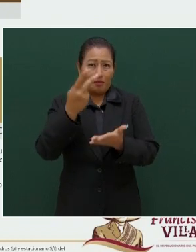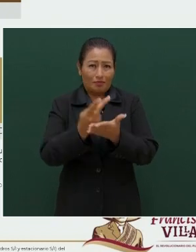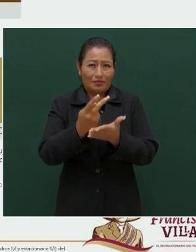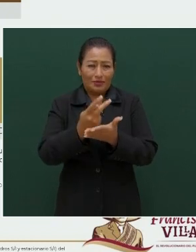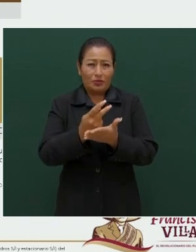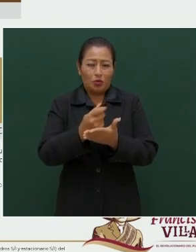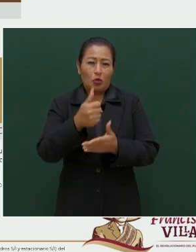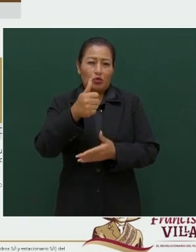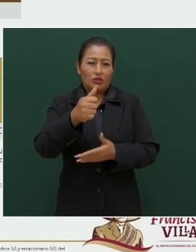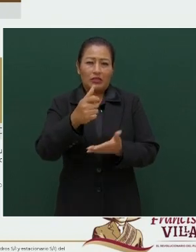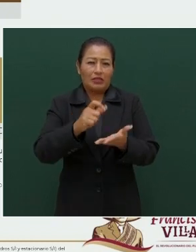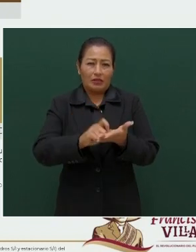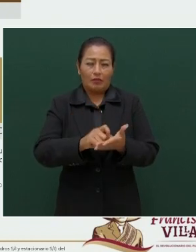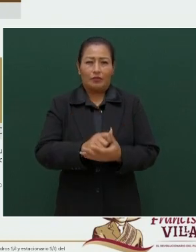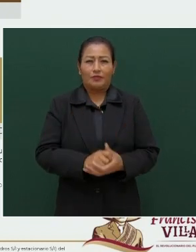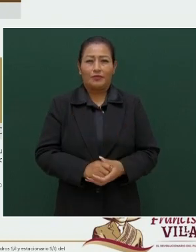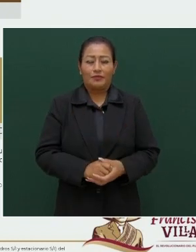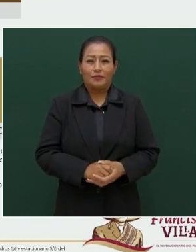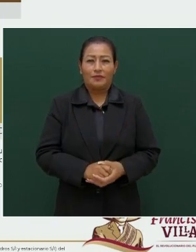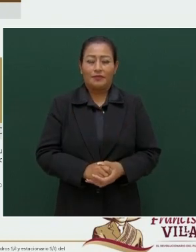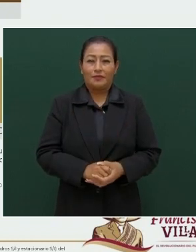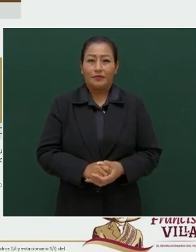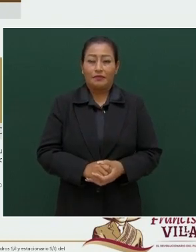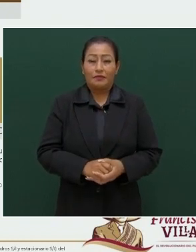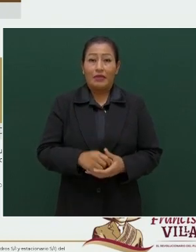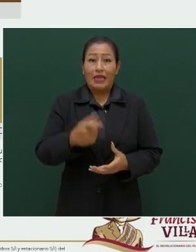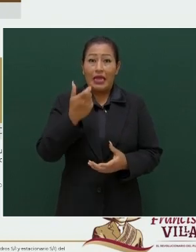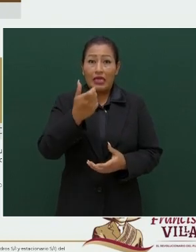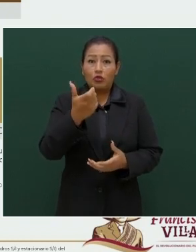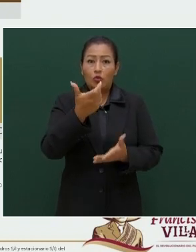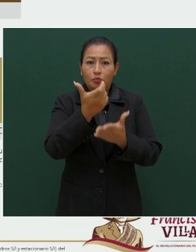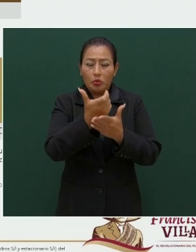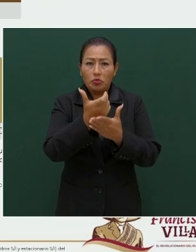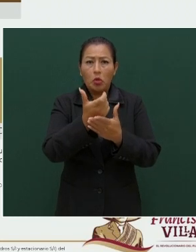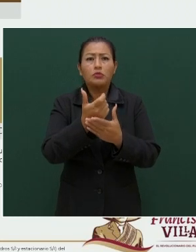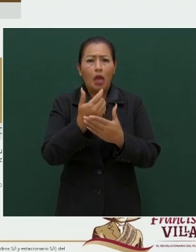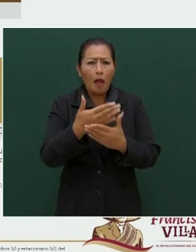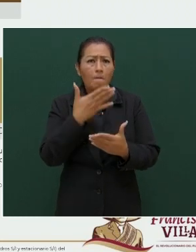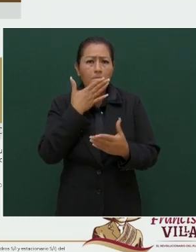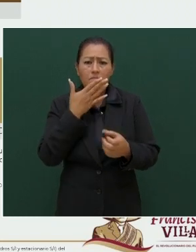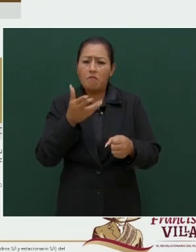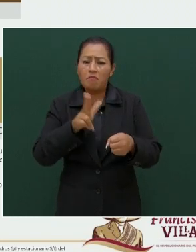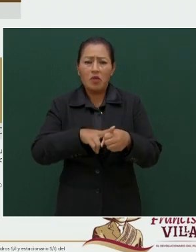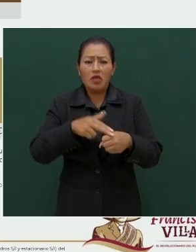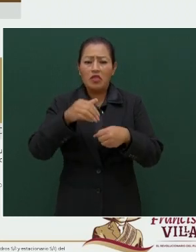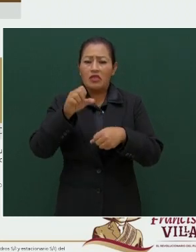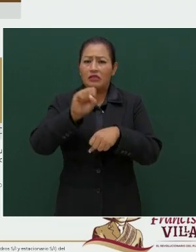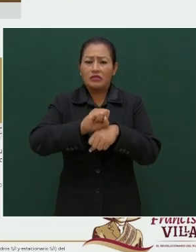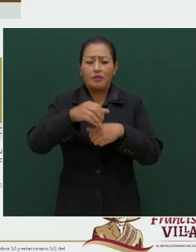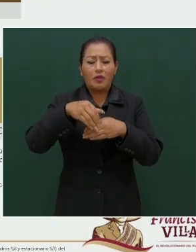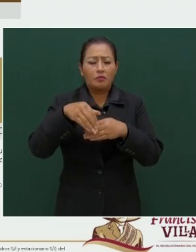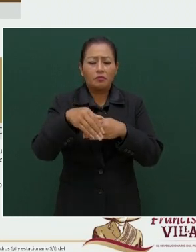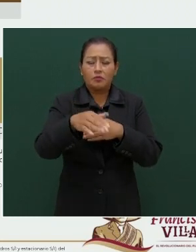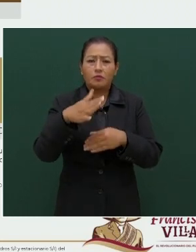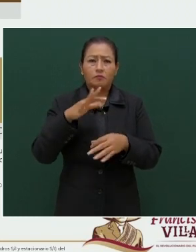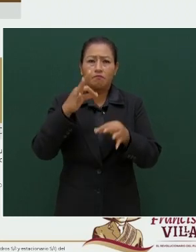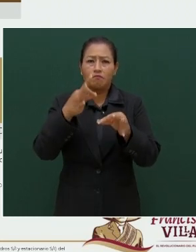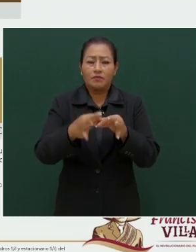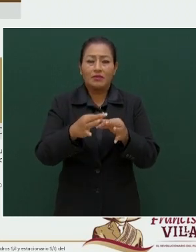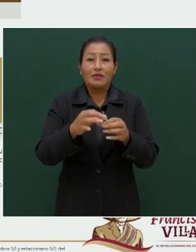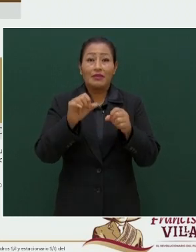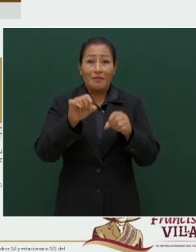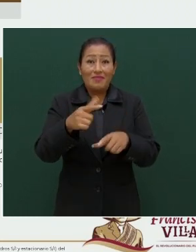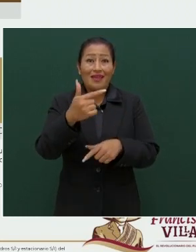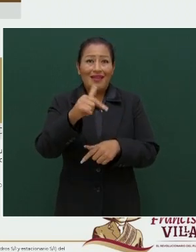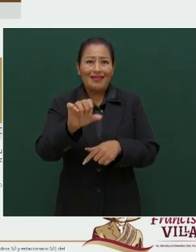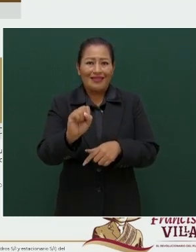con 56 centavos por litro. Precios bastante estables ya desde hace varias semanas atrás. En el caso del